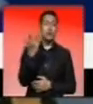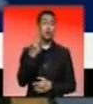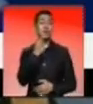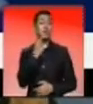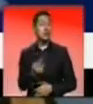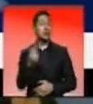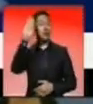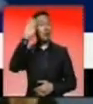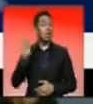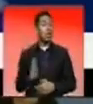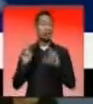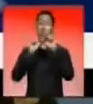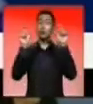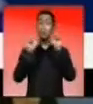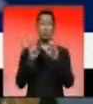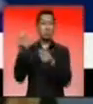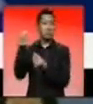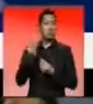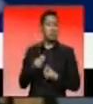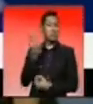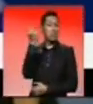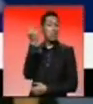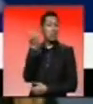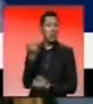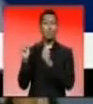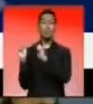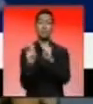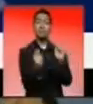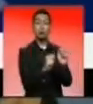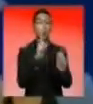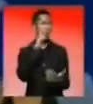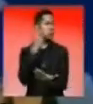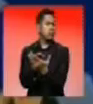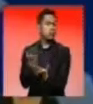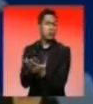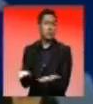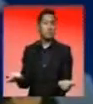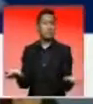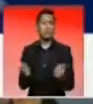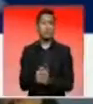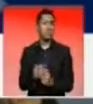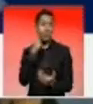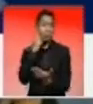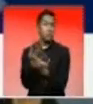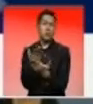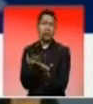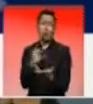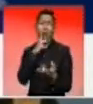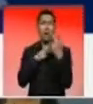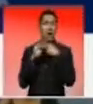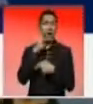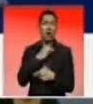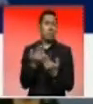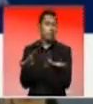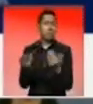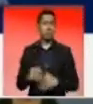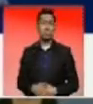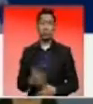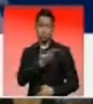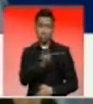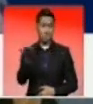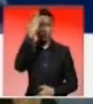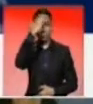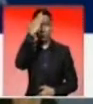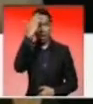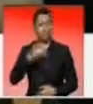que Odebrecht a mí me financió la campaña en 2006. Bueno, presenten las pruebas, por favor. O sea, eso no es verdad, ¿no? Usted sabe a quién me refiero.